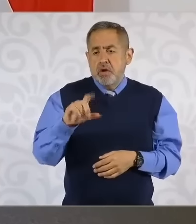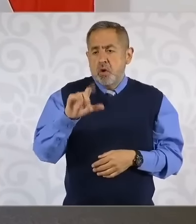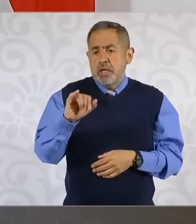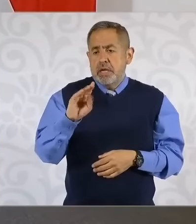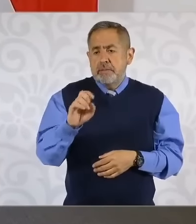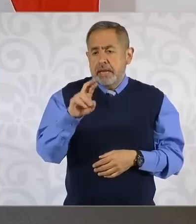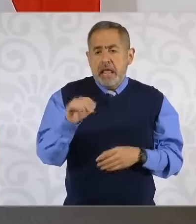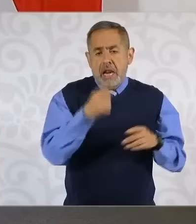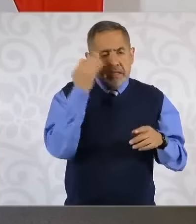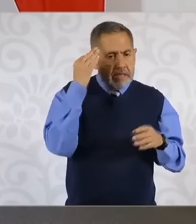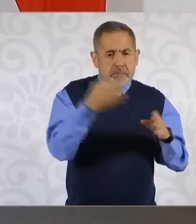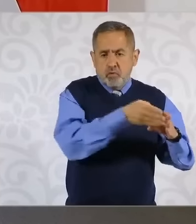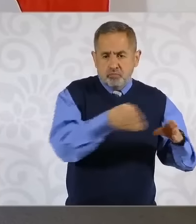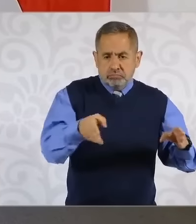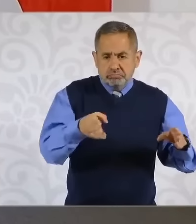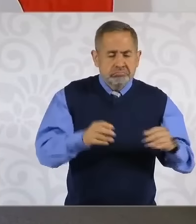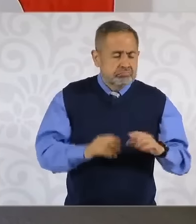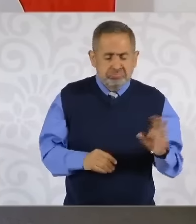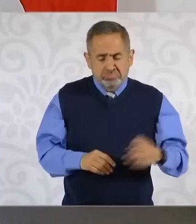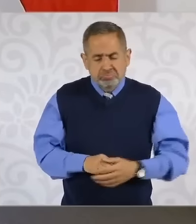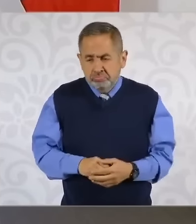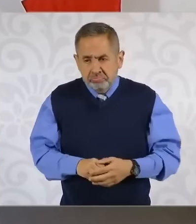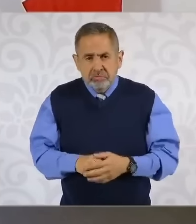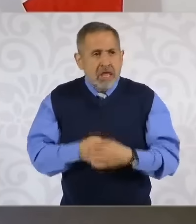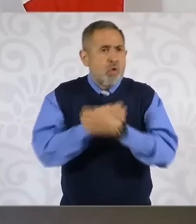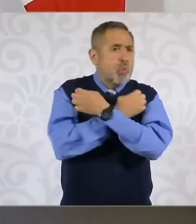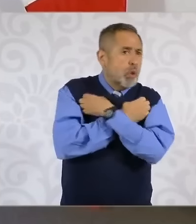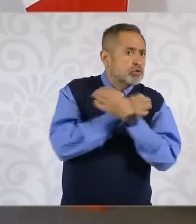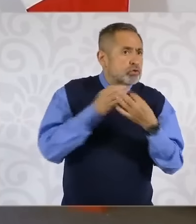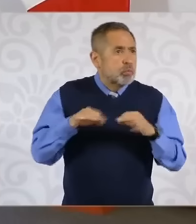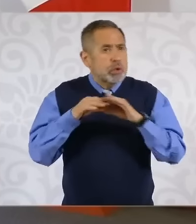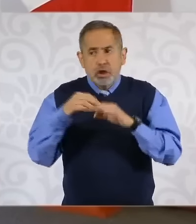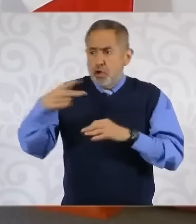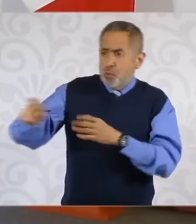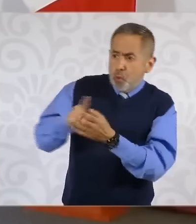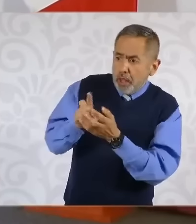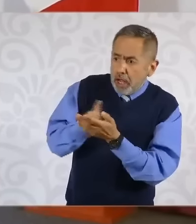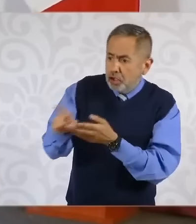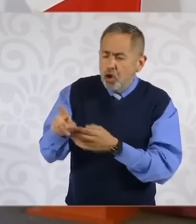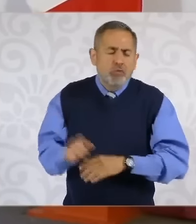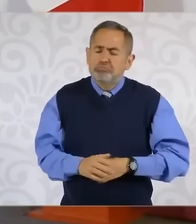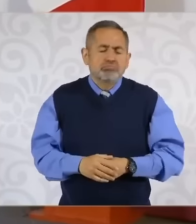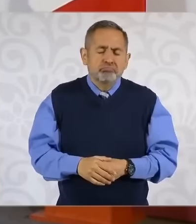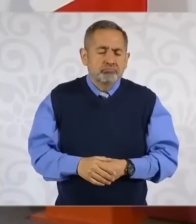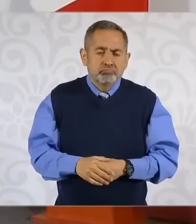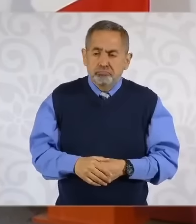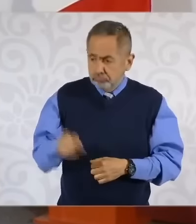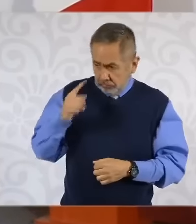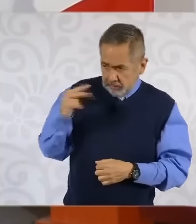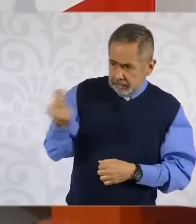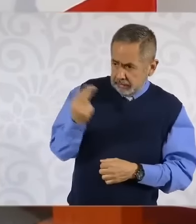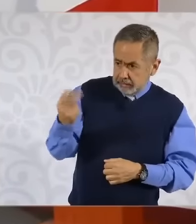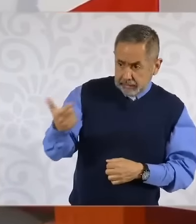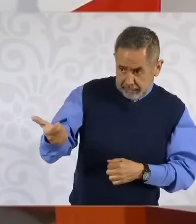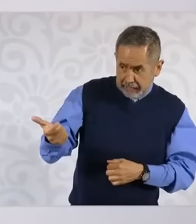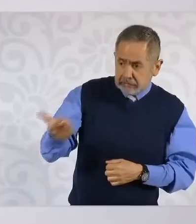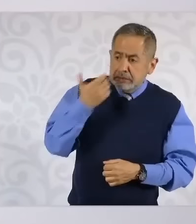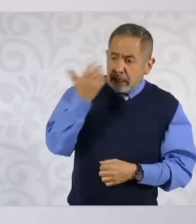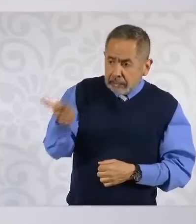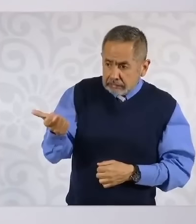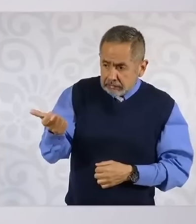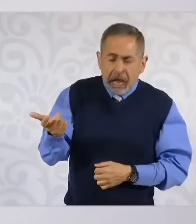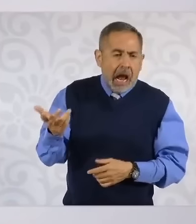que no consideraba a la educación como un derecho, sino como un privilegio.